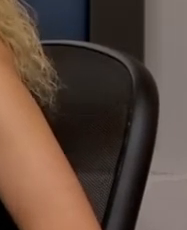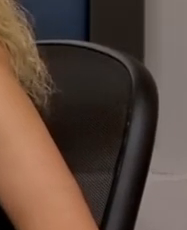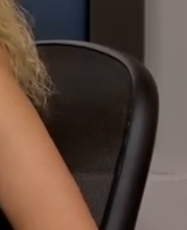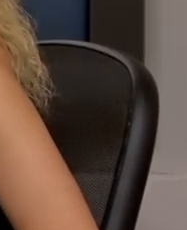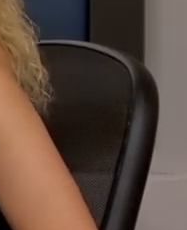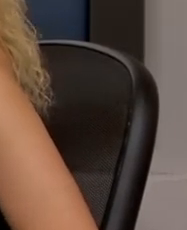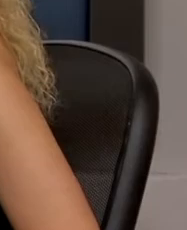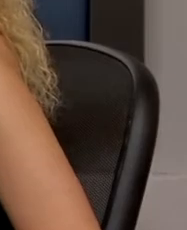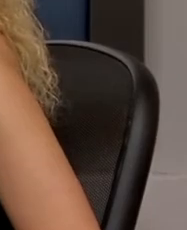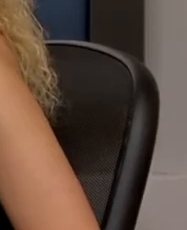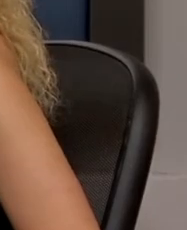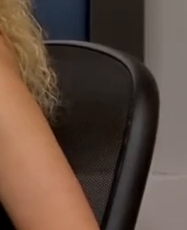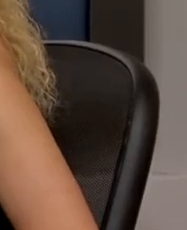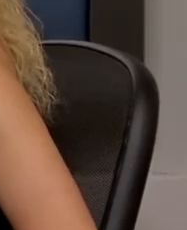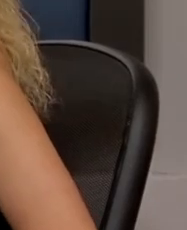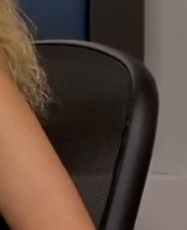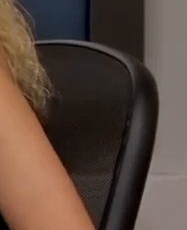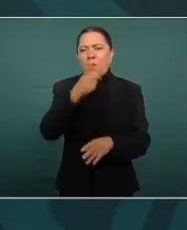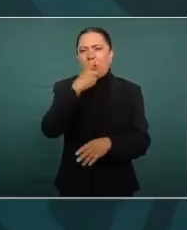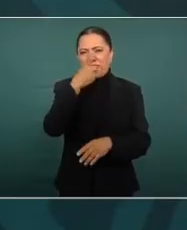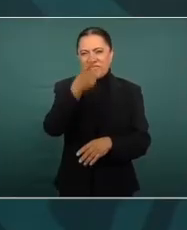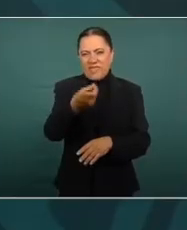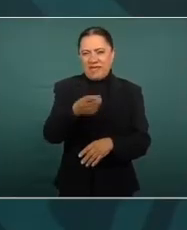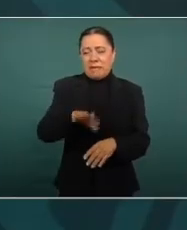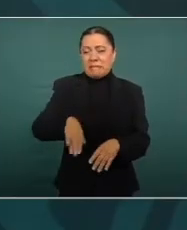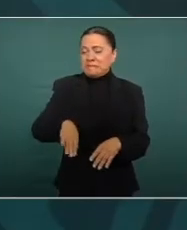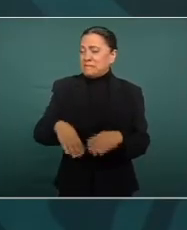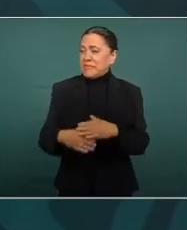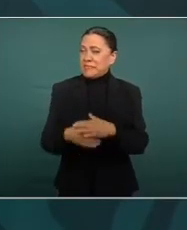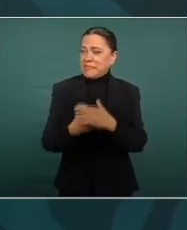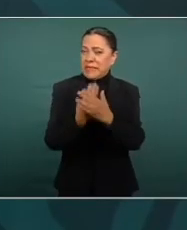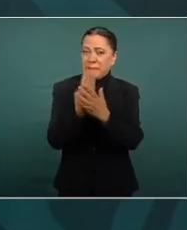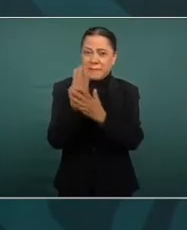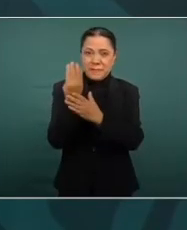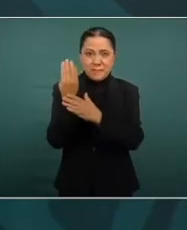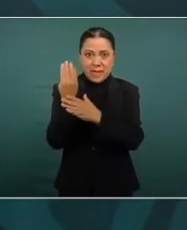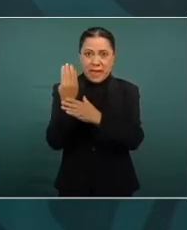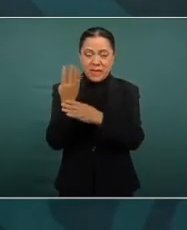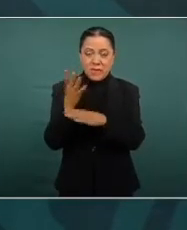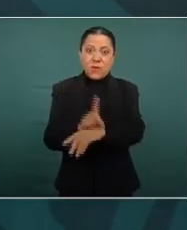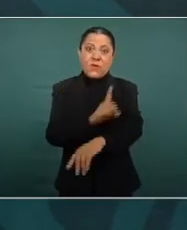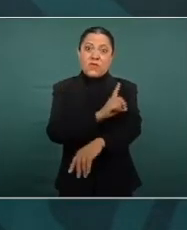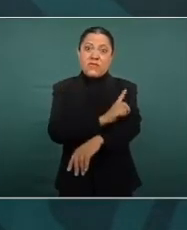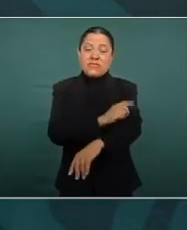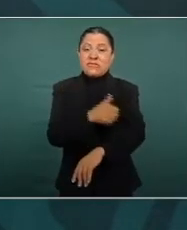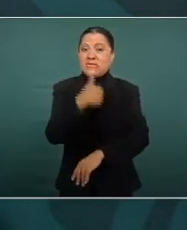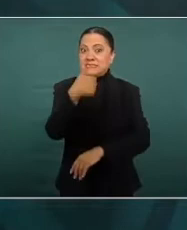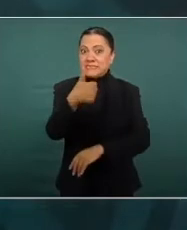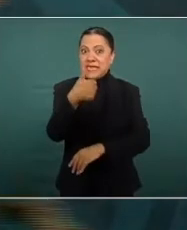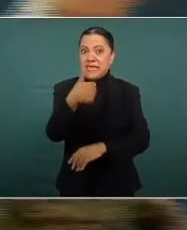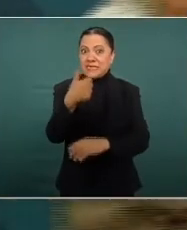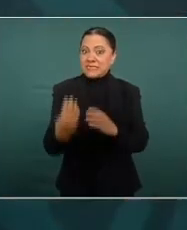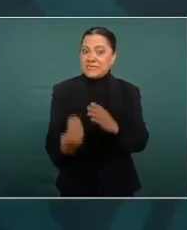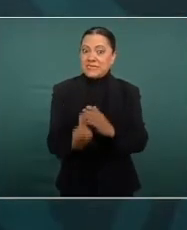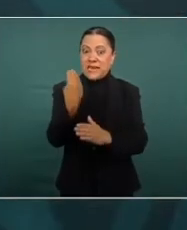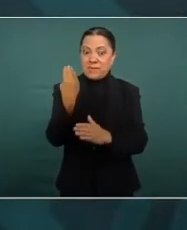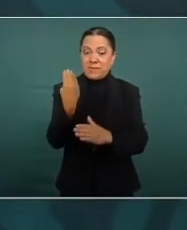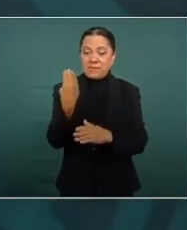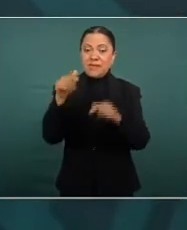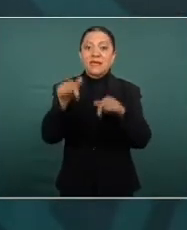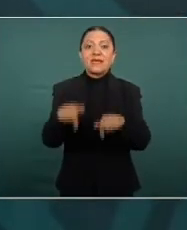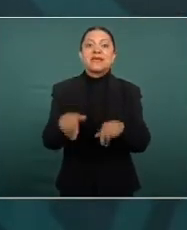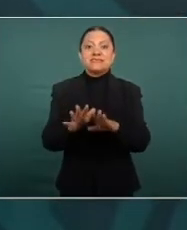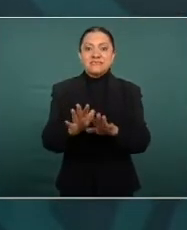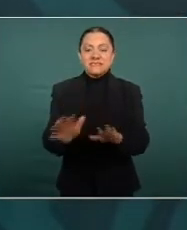Obrador. Este jueves, la prensa local aseguró que iba a dimitir porque el CEAP no tenía recursos ni para pagar el